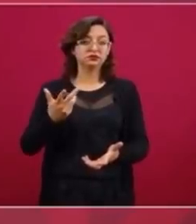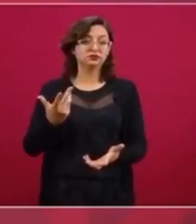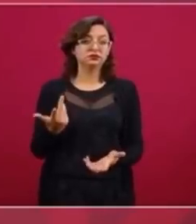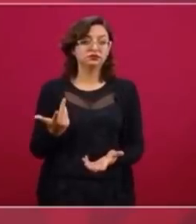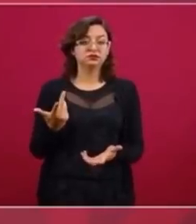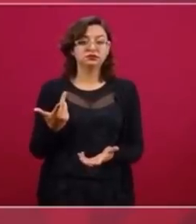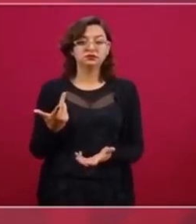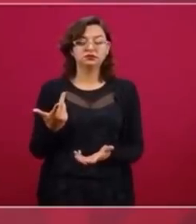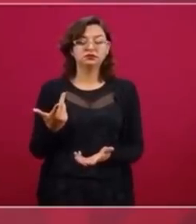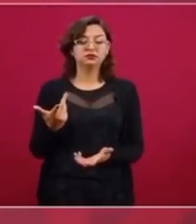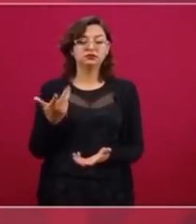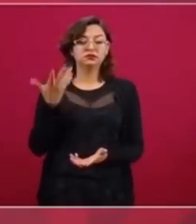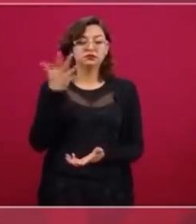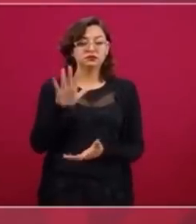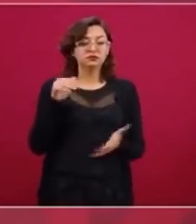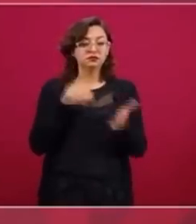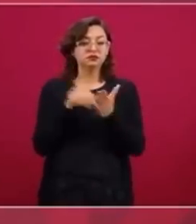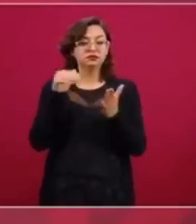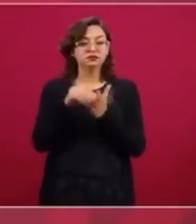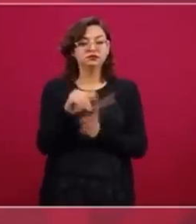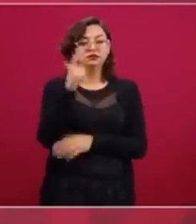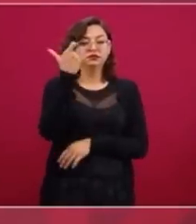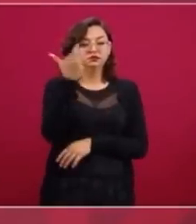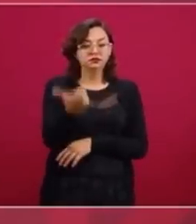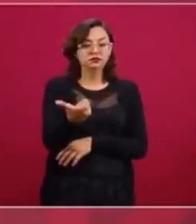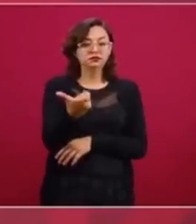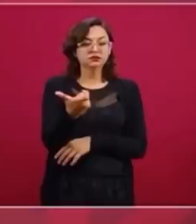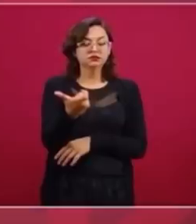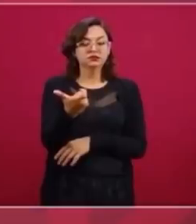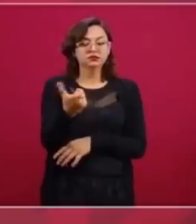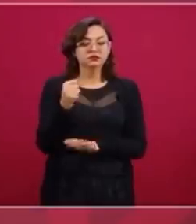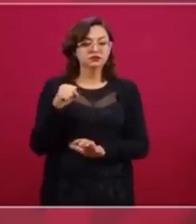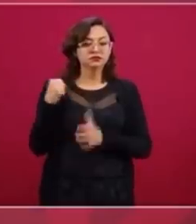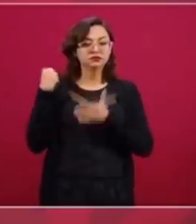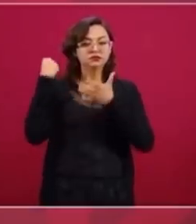de 10,000 millones de pesos.